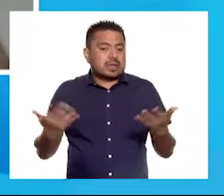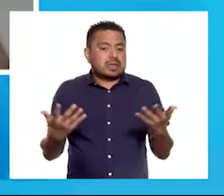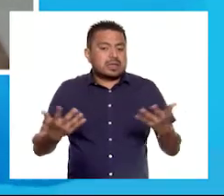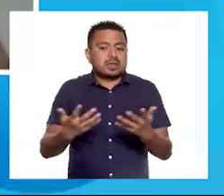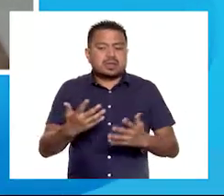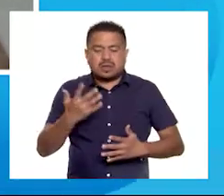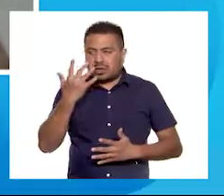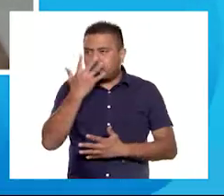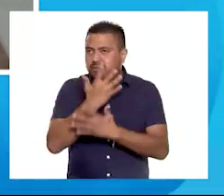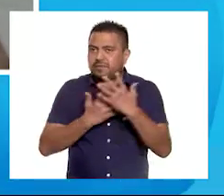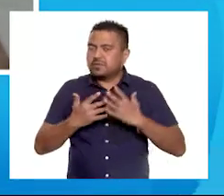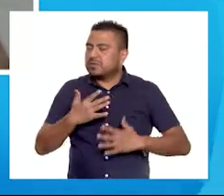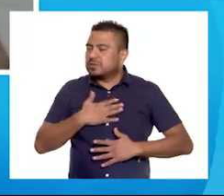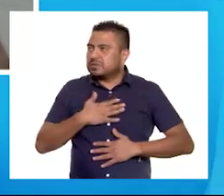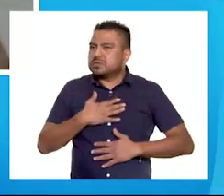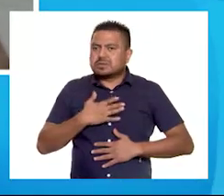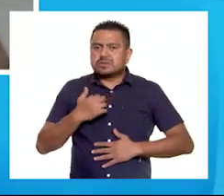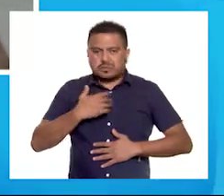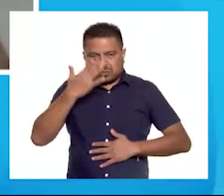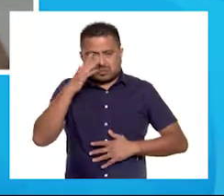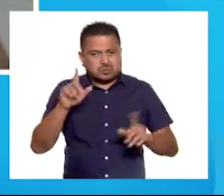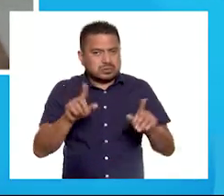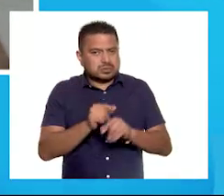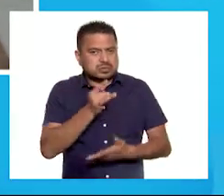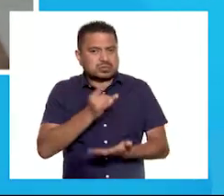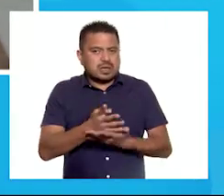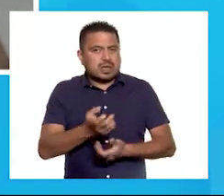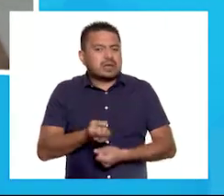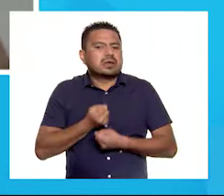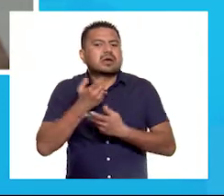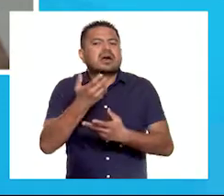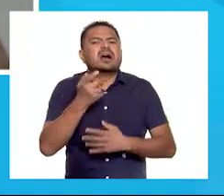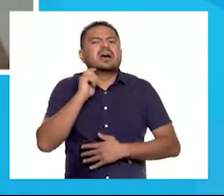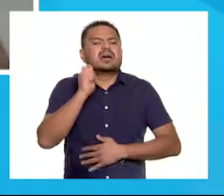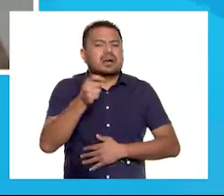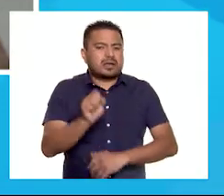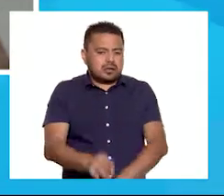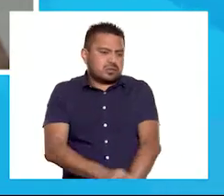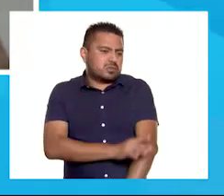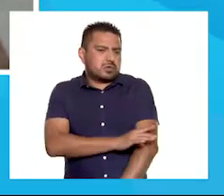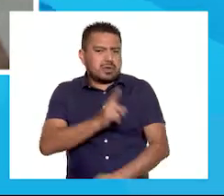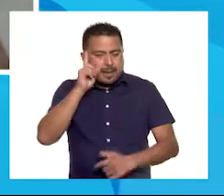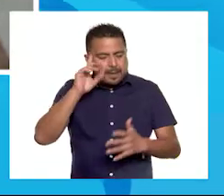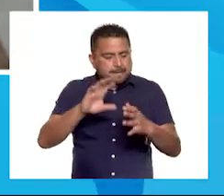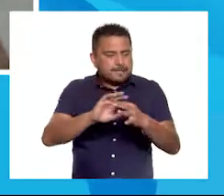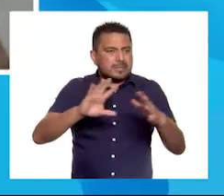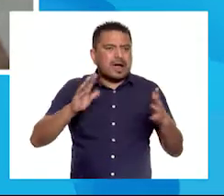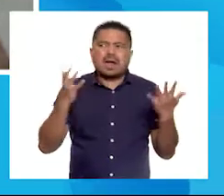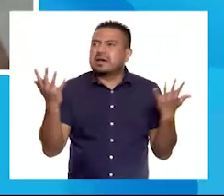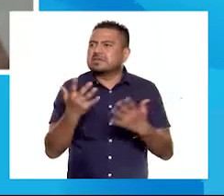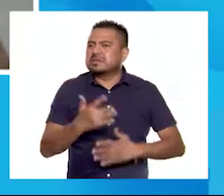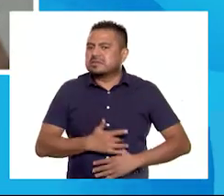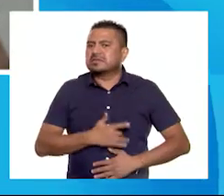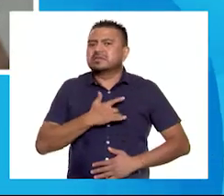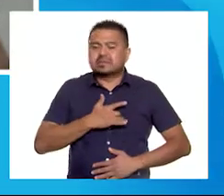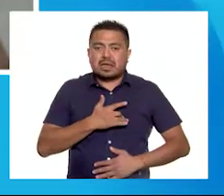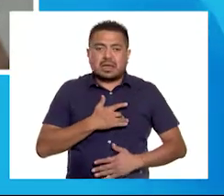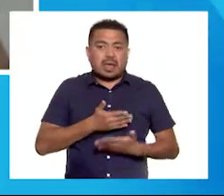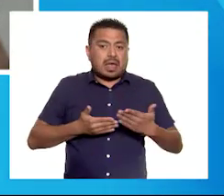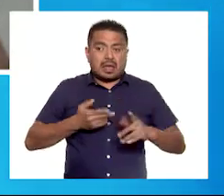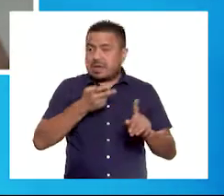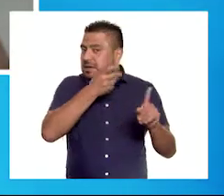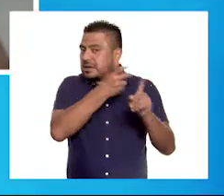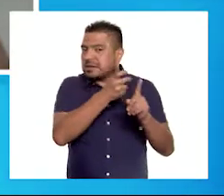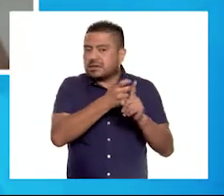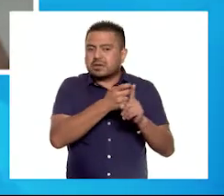hoy muy confundido. Yo solo expresé lo que la emoción de la ira me hacía sentir. En ese